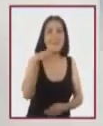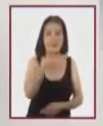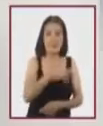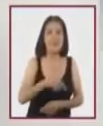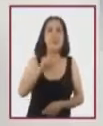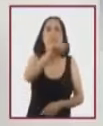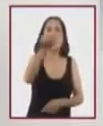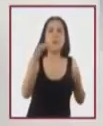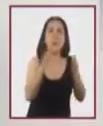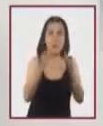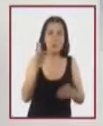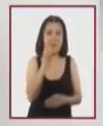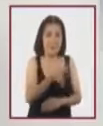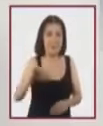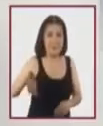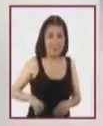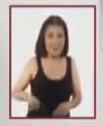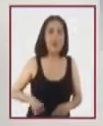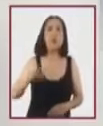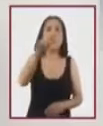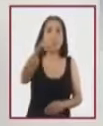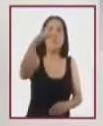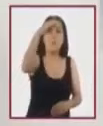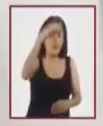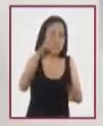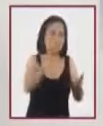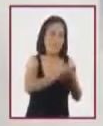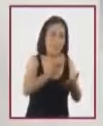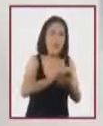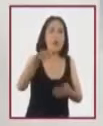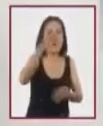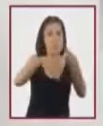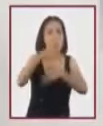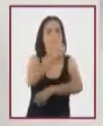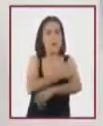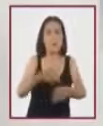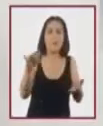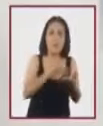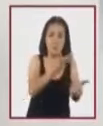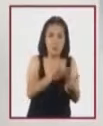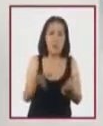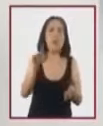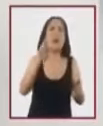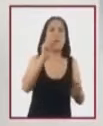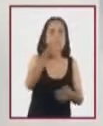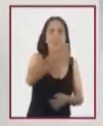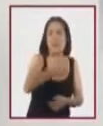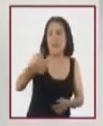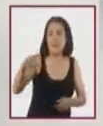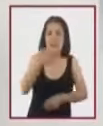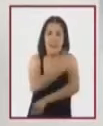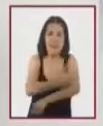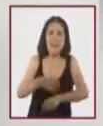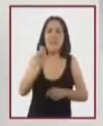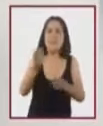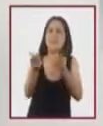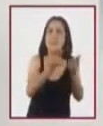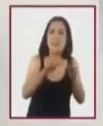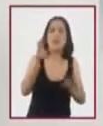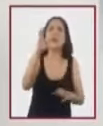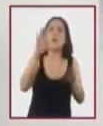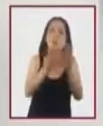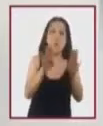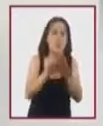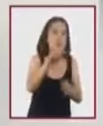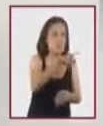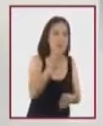pareció a ustedes en casa? Comenten sus reflexiones con su familia. ¿Por qué no quizá cada uno comenta un ejemplo para diferenciar la rapidez